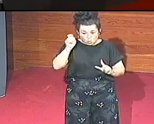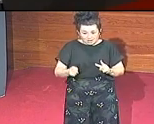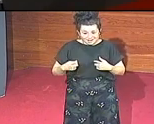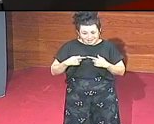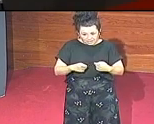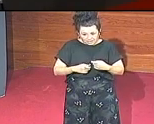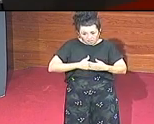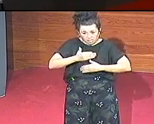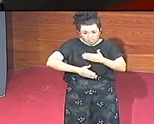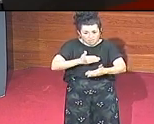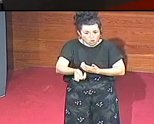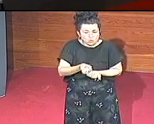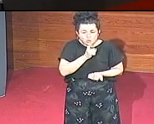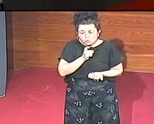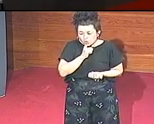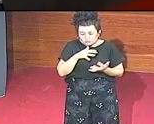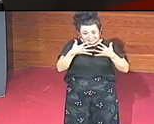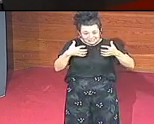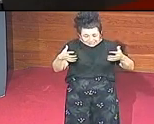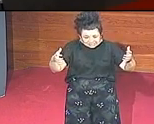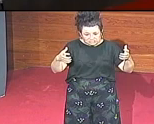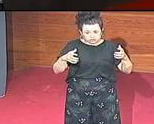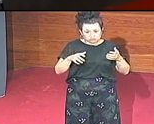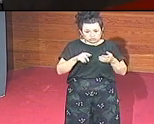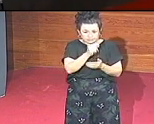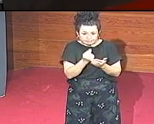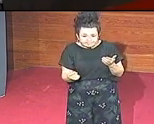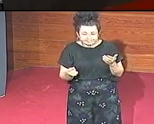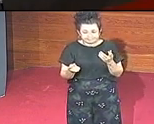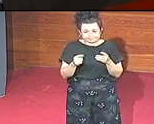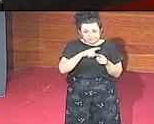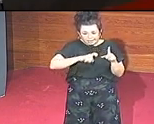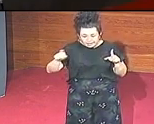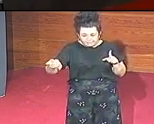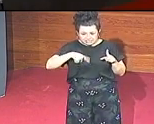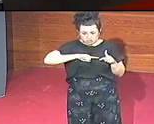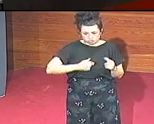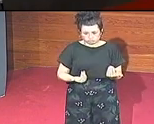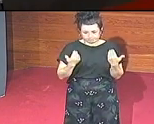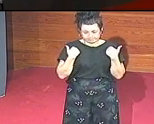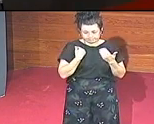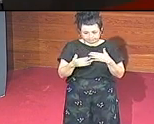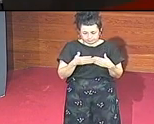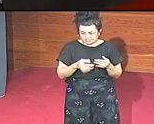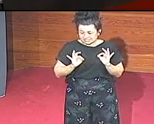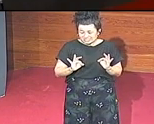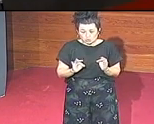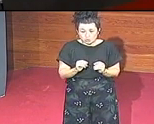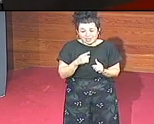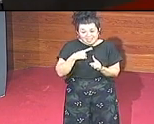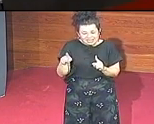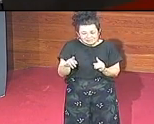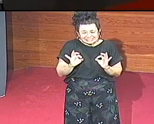entonces esos textos esos mapas y esas gráficas las hacíamos nosotros eso es un elemento propio de infografía solo de